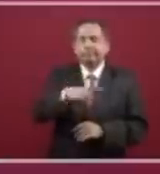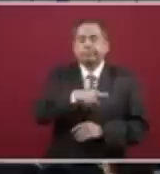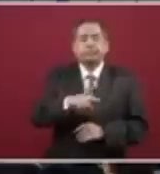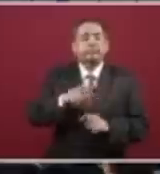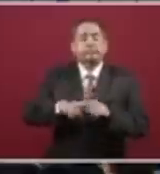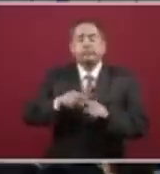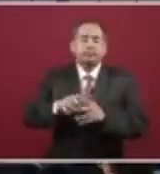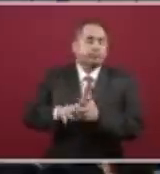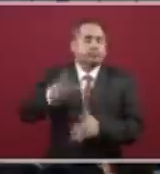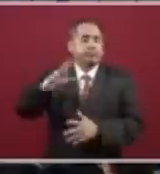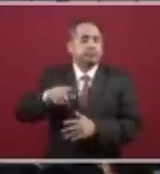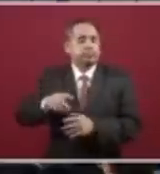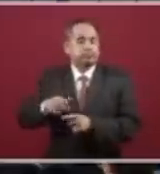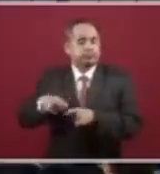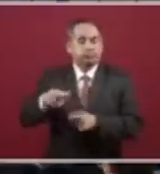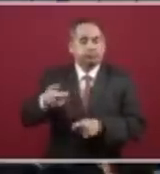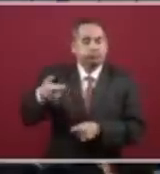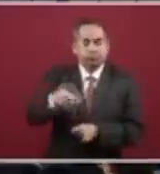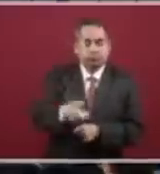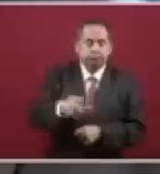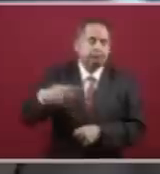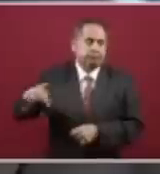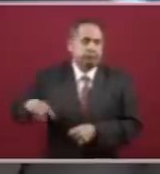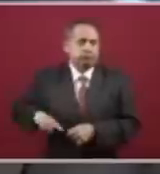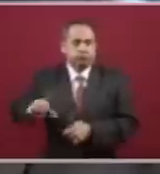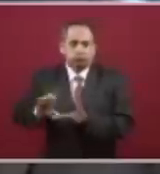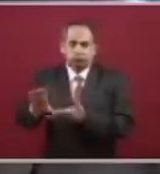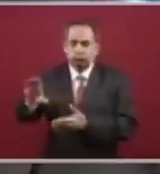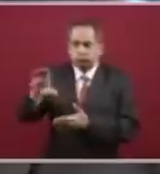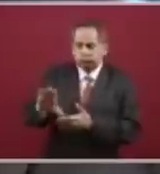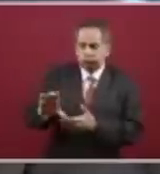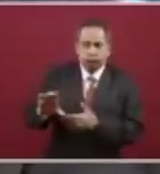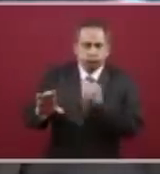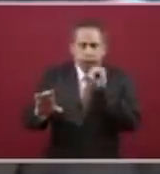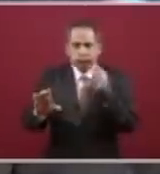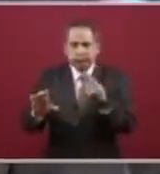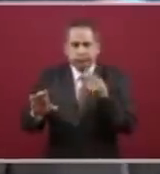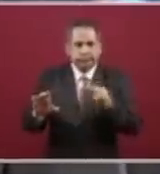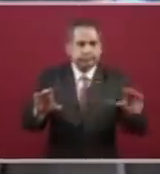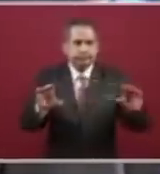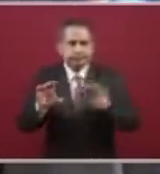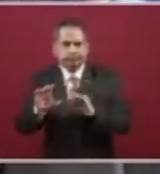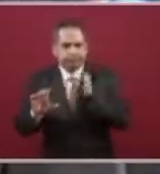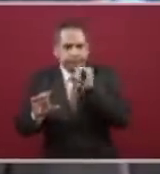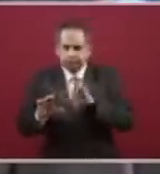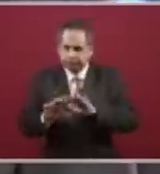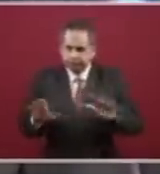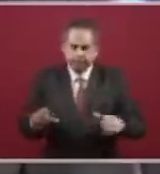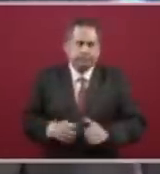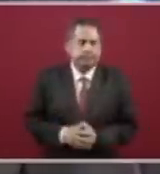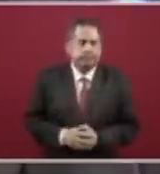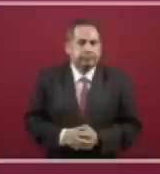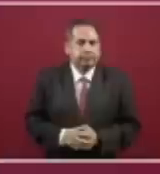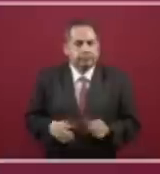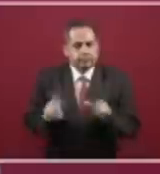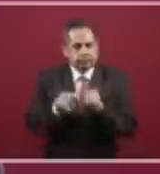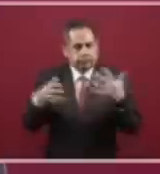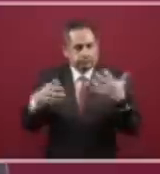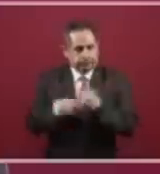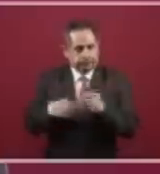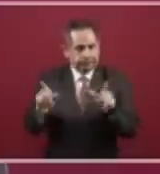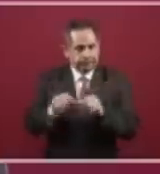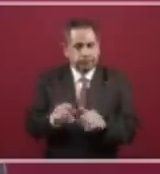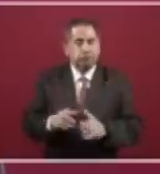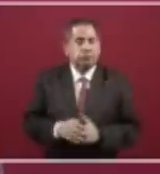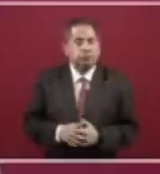sin estar sujeta a vetos ni limitaciones en síntesis un